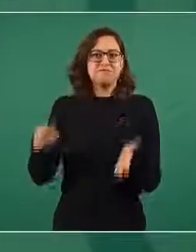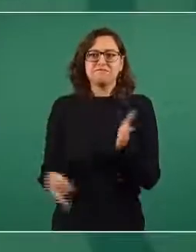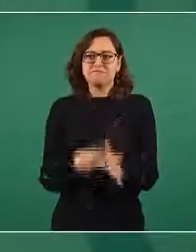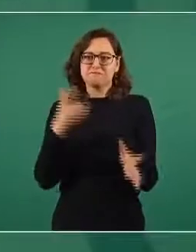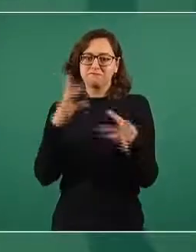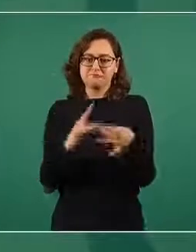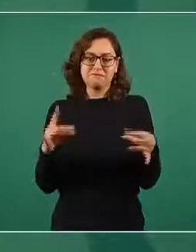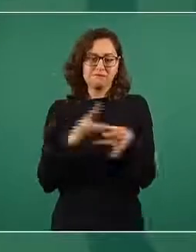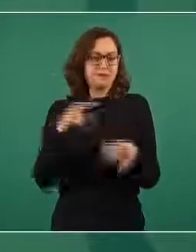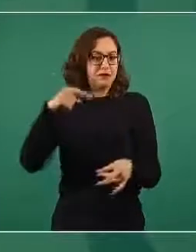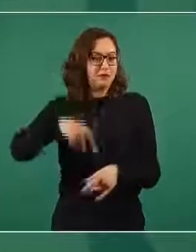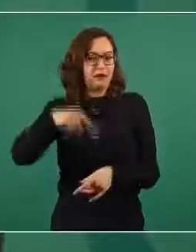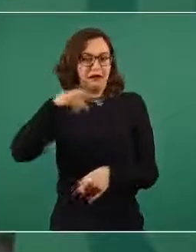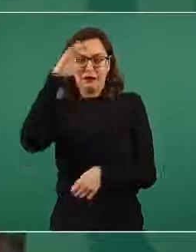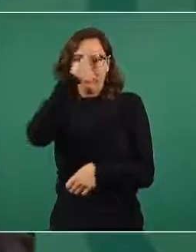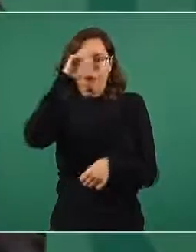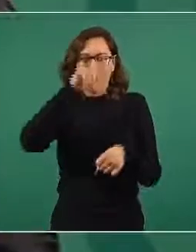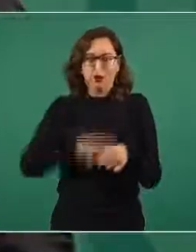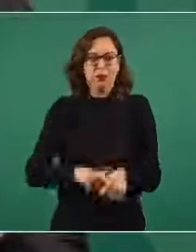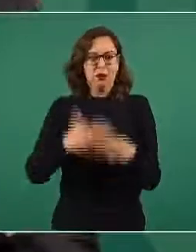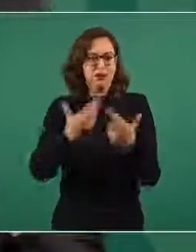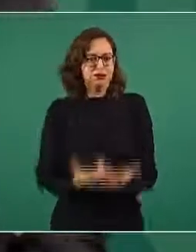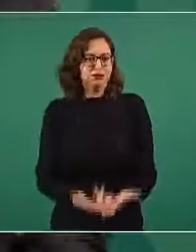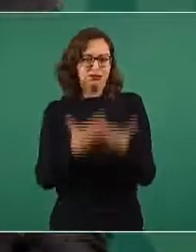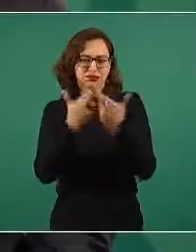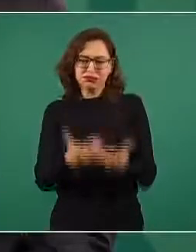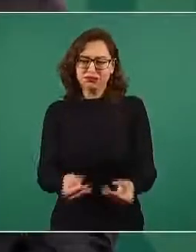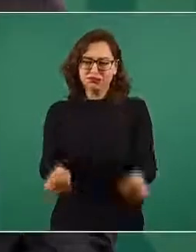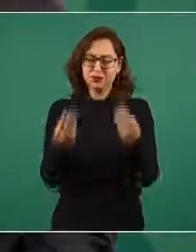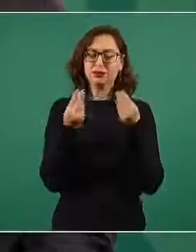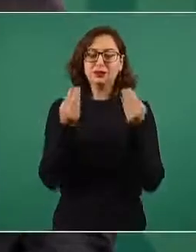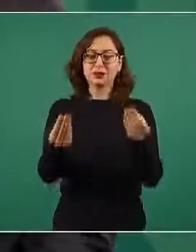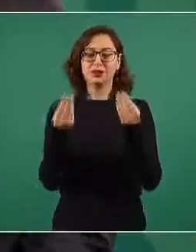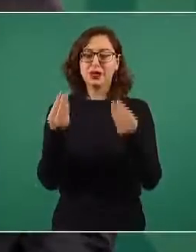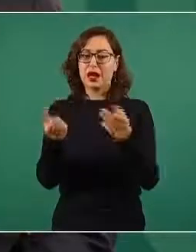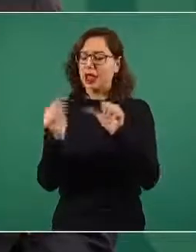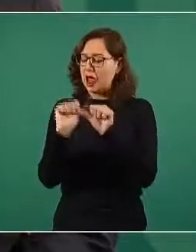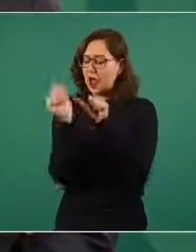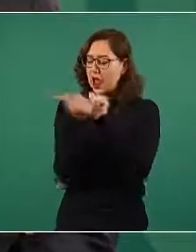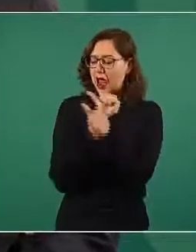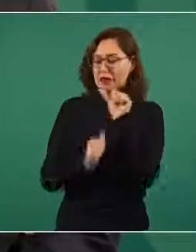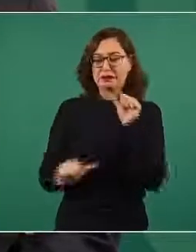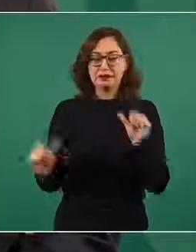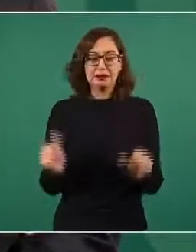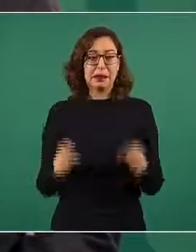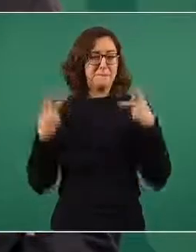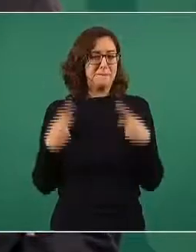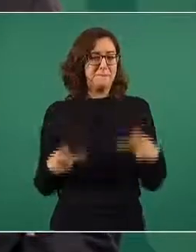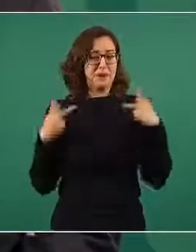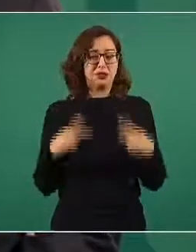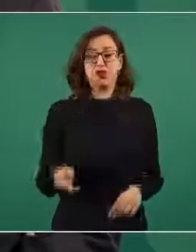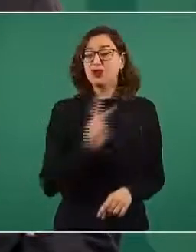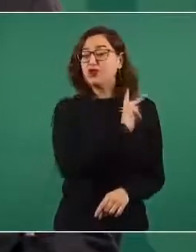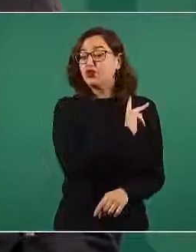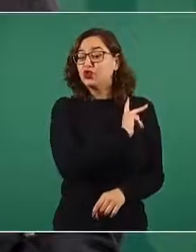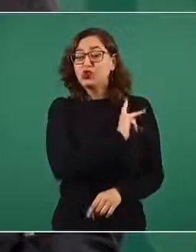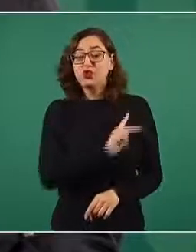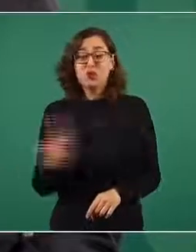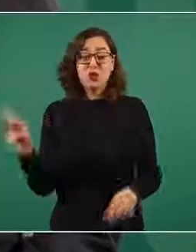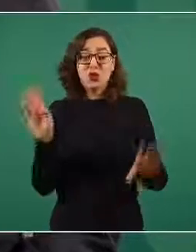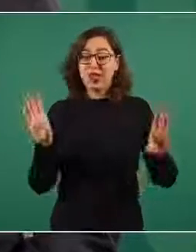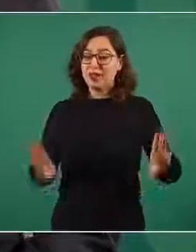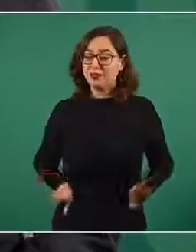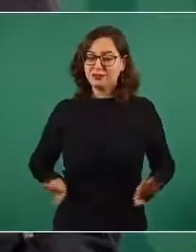mucho potencial cultural, artístico, su pueblo es extraordinario en todos lados, en todo